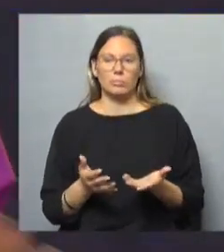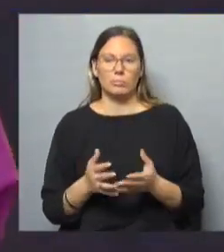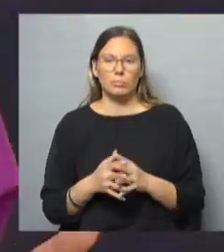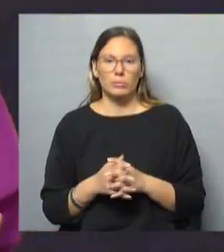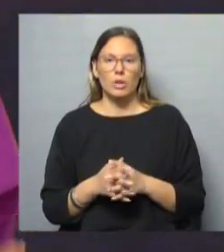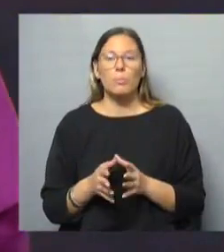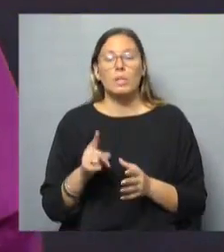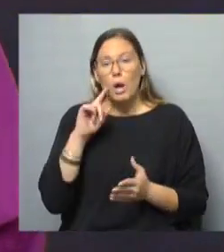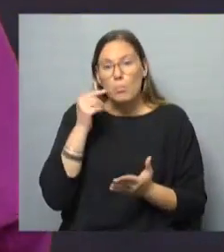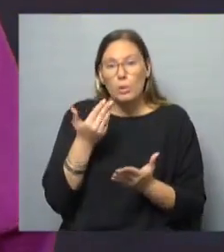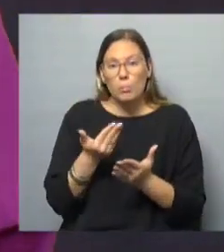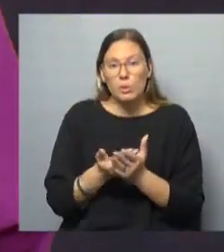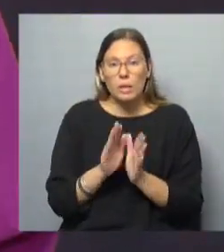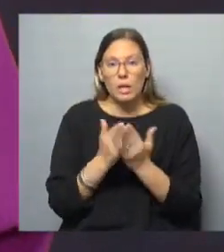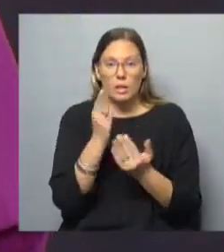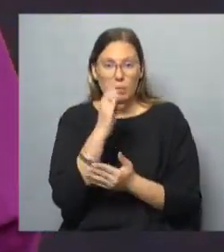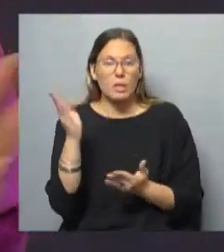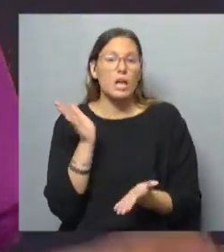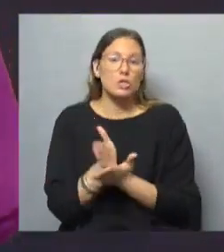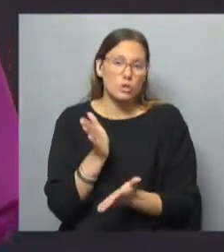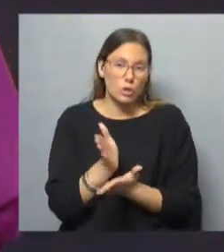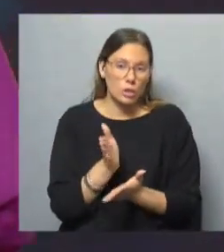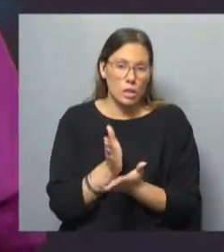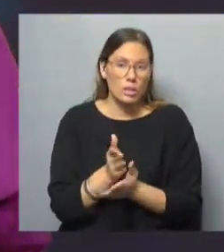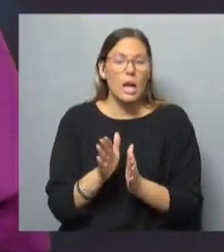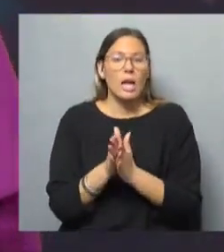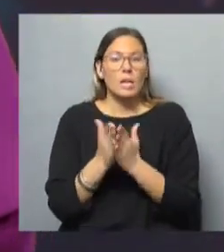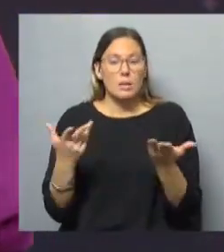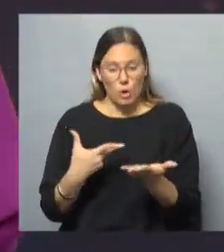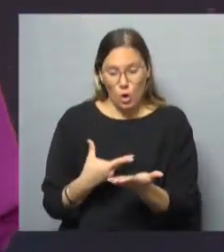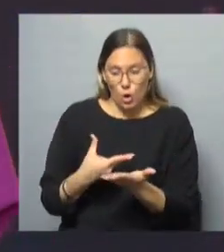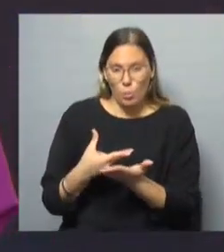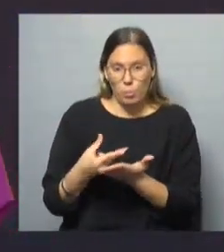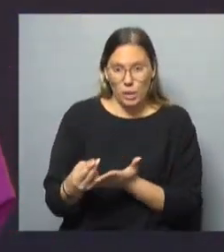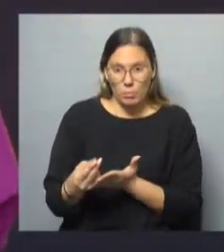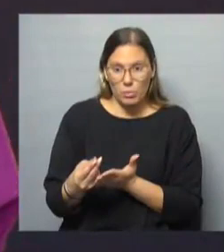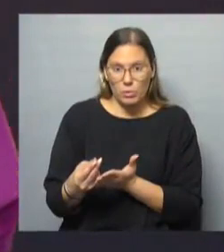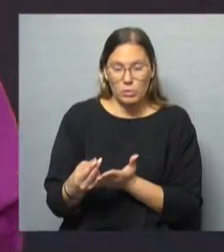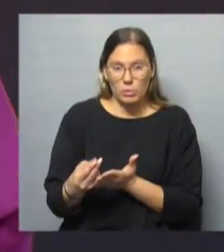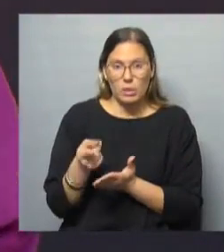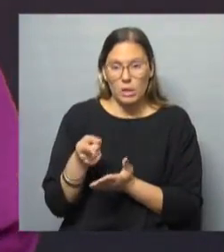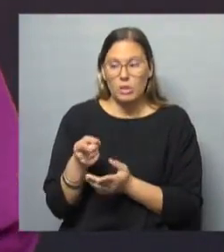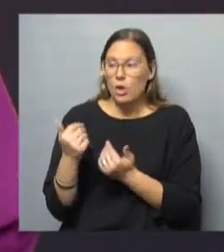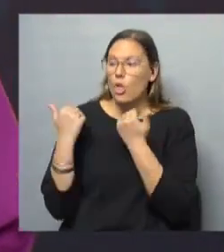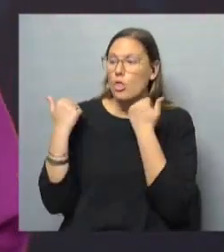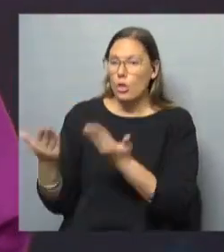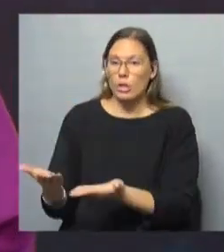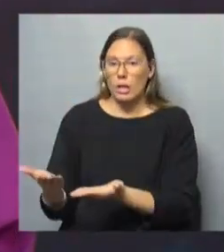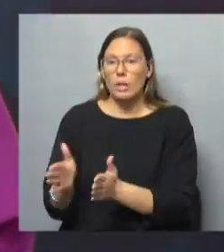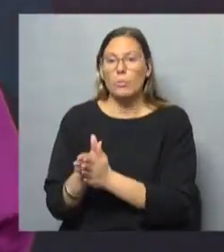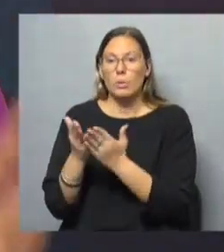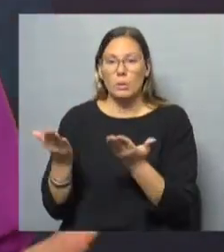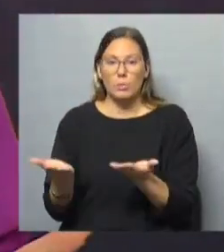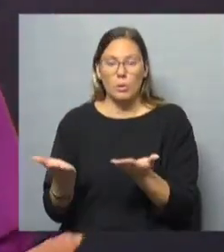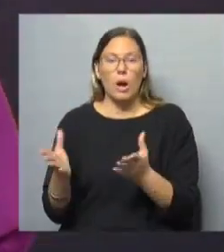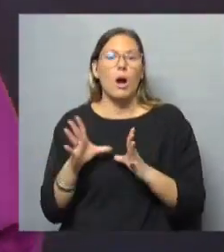Como esta iniciativa que es una librería solidaria. Por cada libro que compramos en Broly, ellos donan uno a